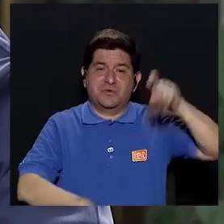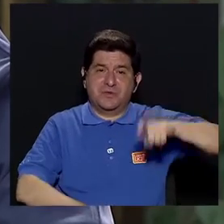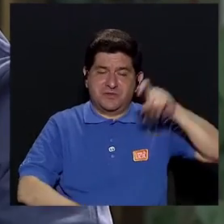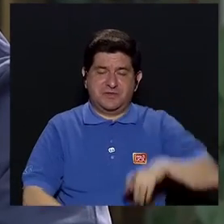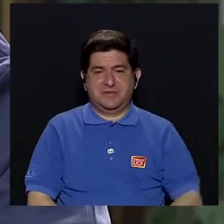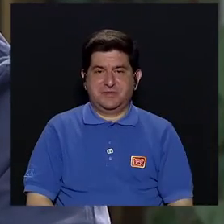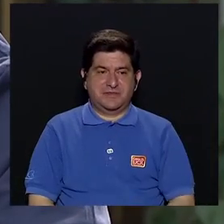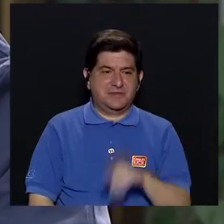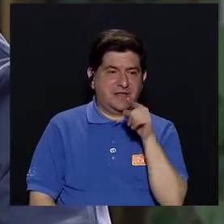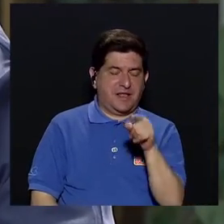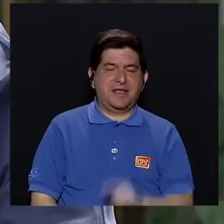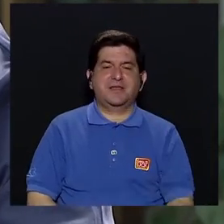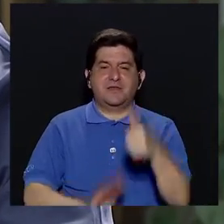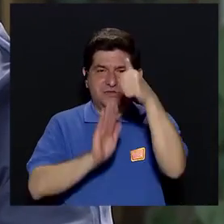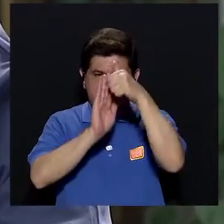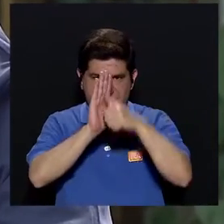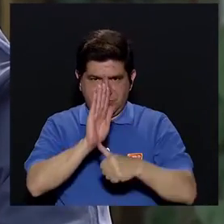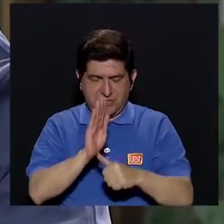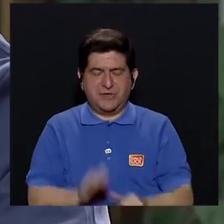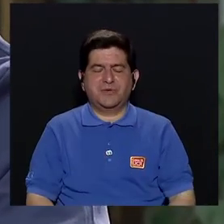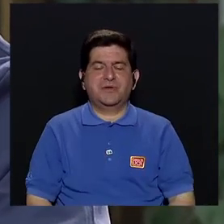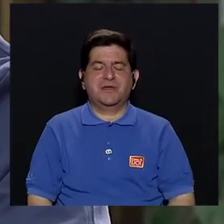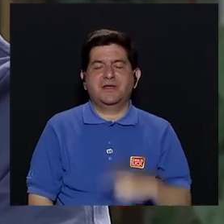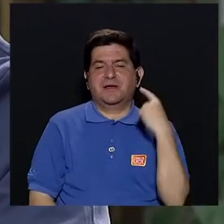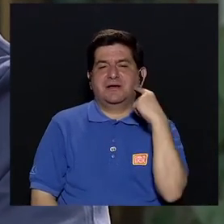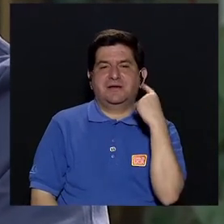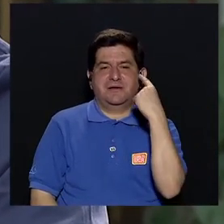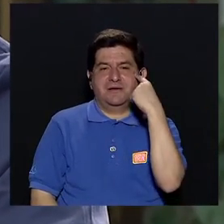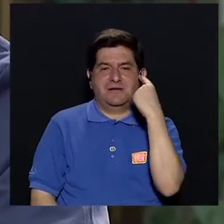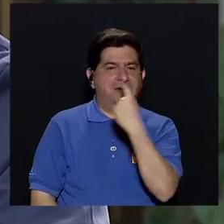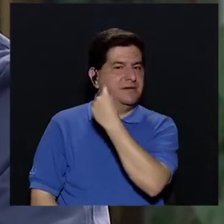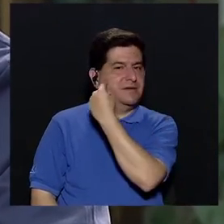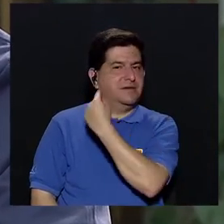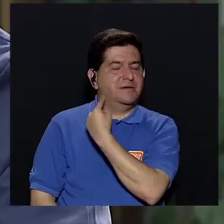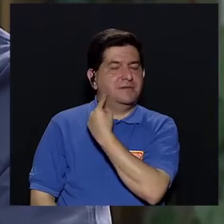a requerir de cirugía de terceros molares inferiores.